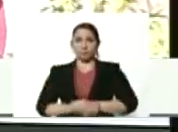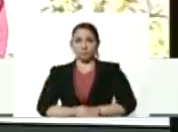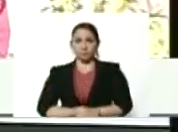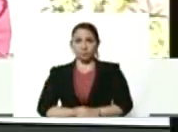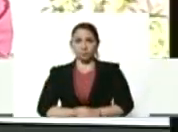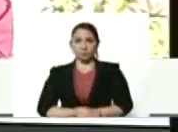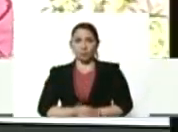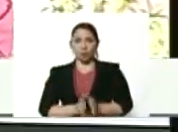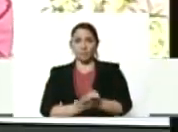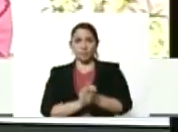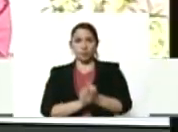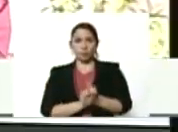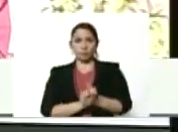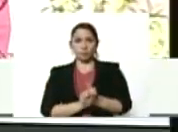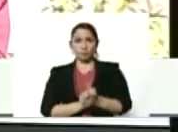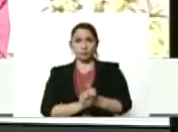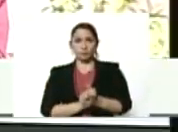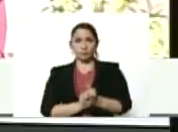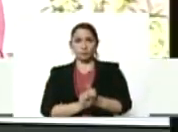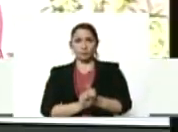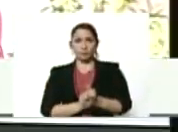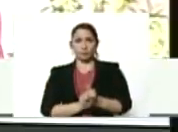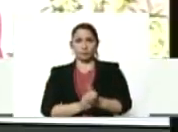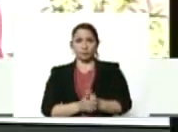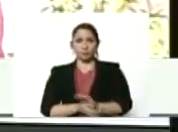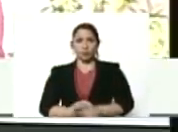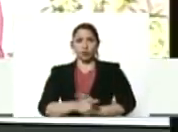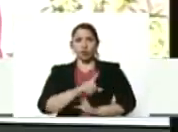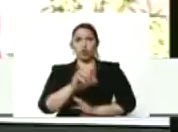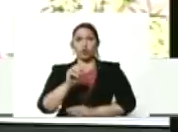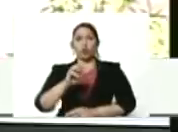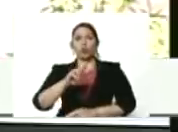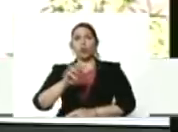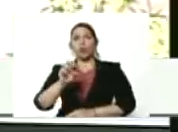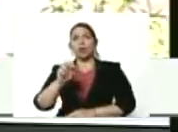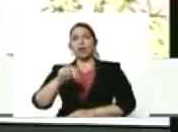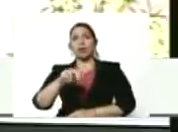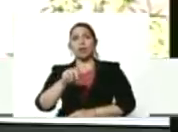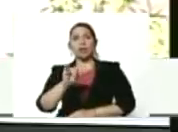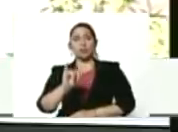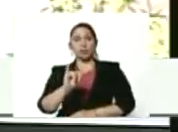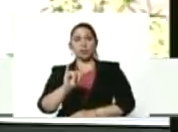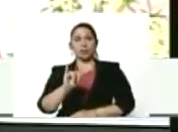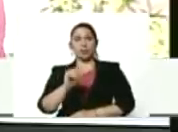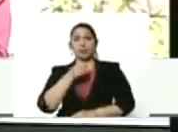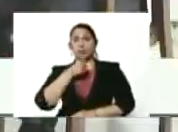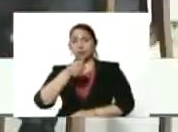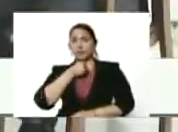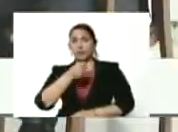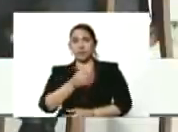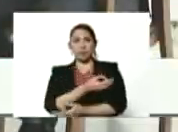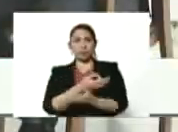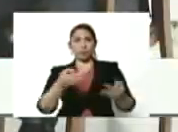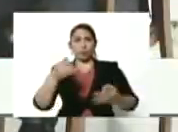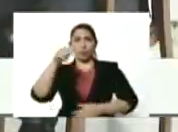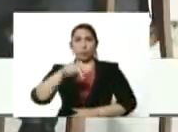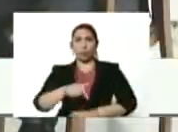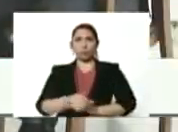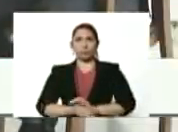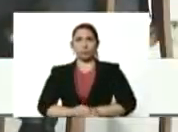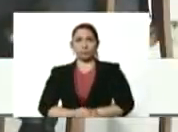el compañero Sacha Llorente, bueno, tuvo una entrevista extraordinaria hoy con